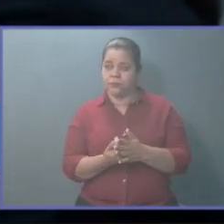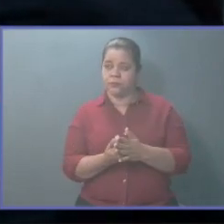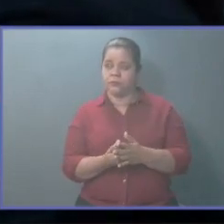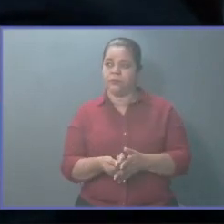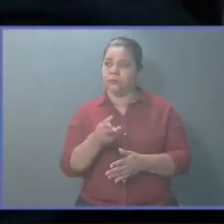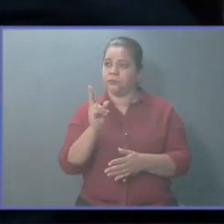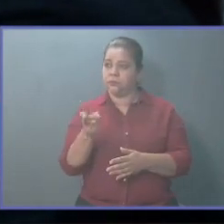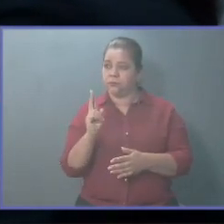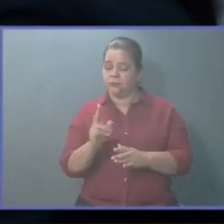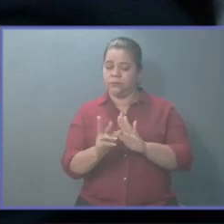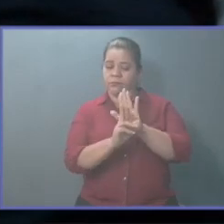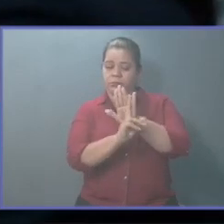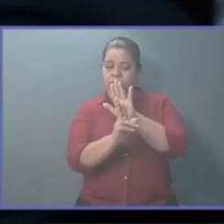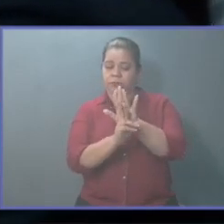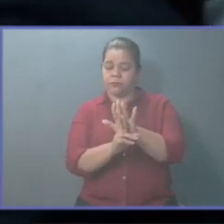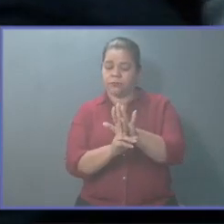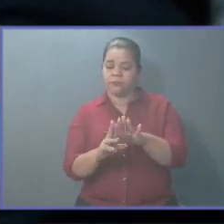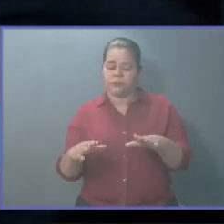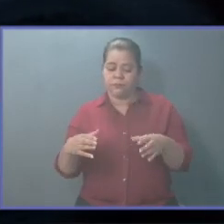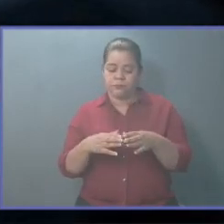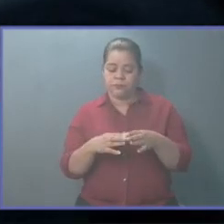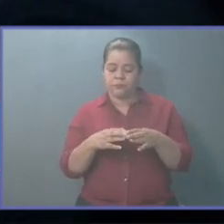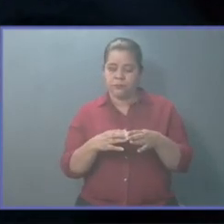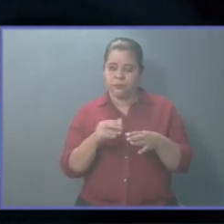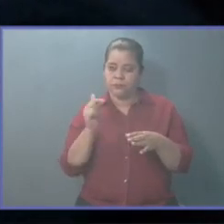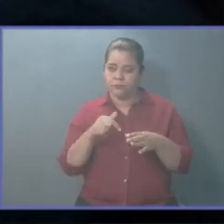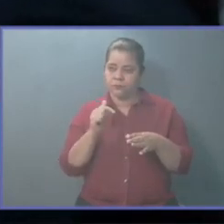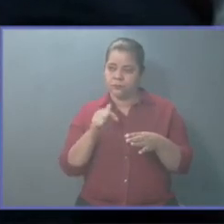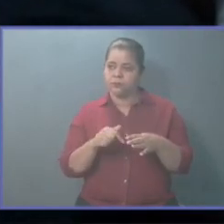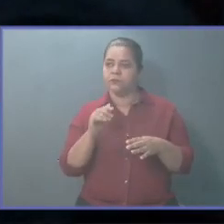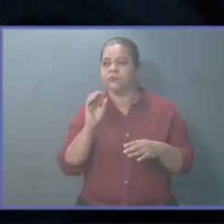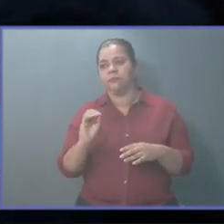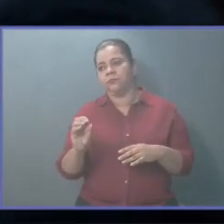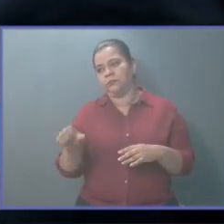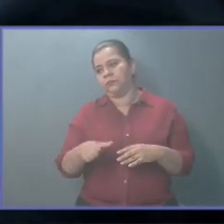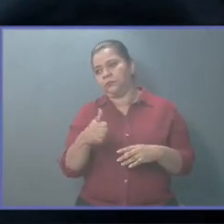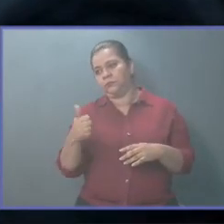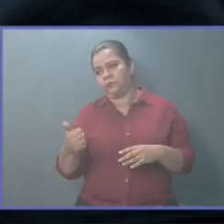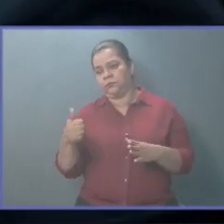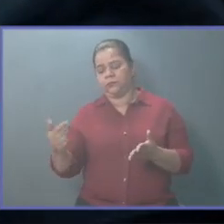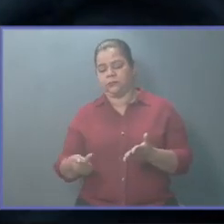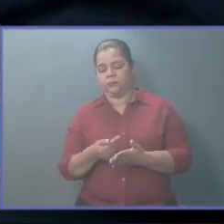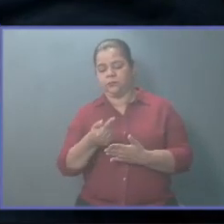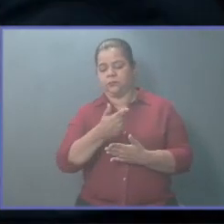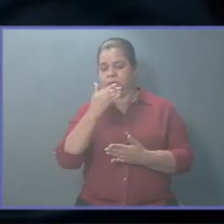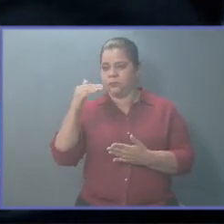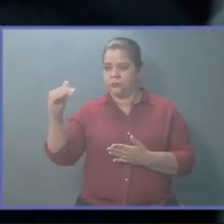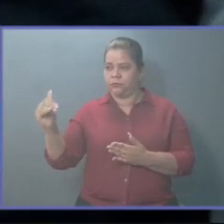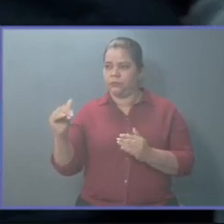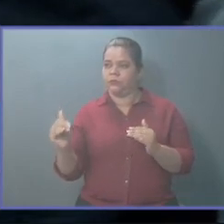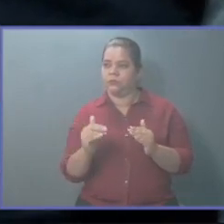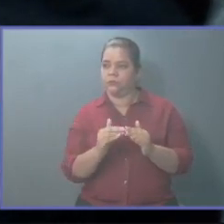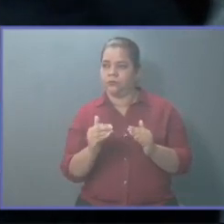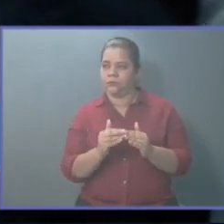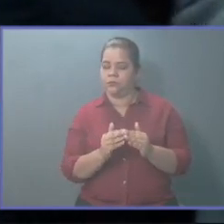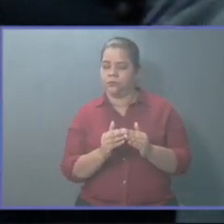mismo delegado que van a tener para este comité de veeduría o del otro. Y de la Universidad del Salvador, que también,